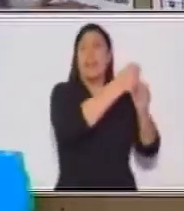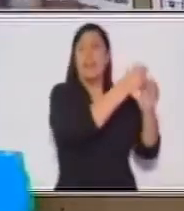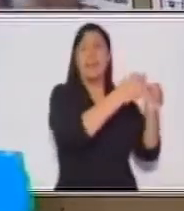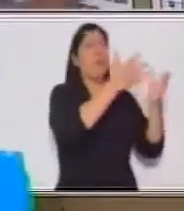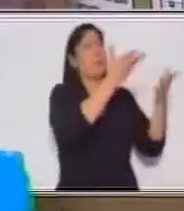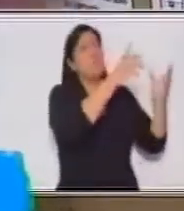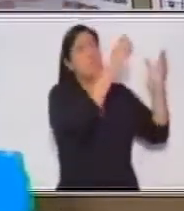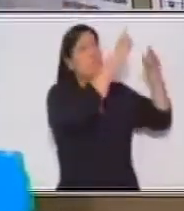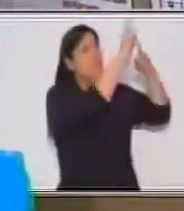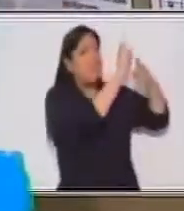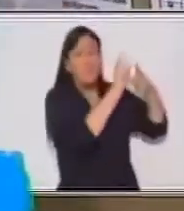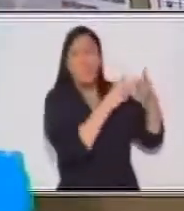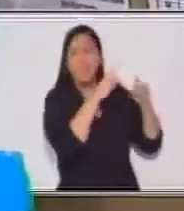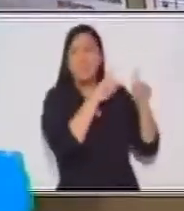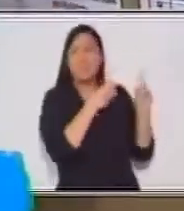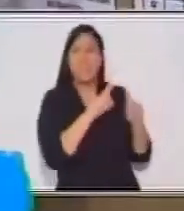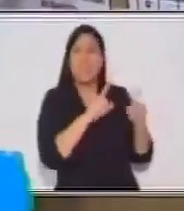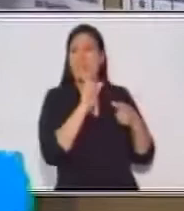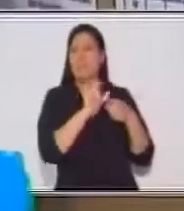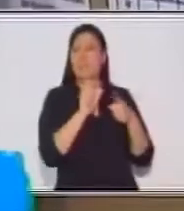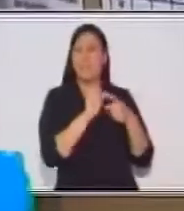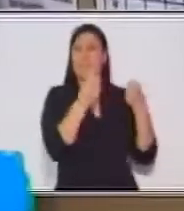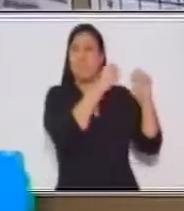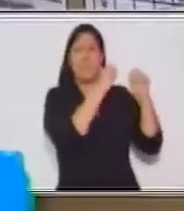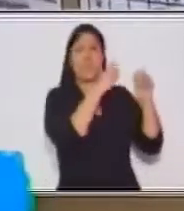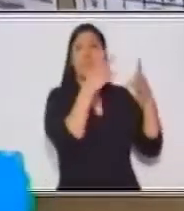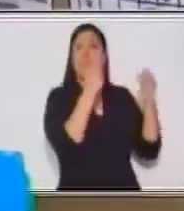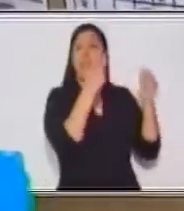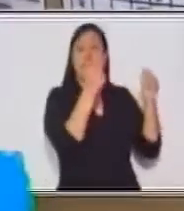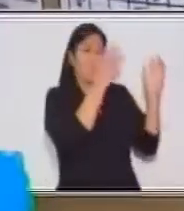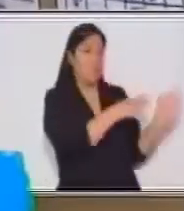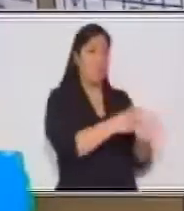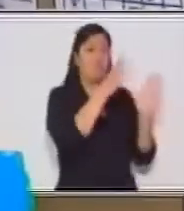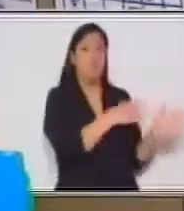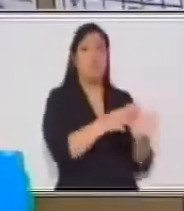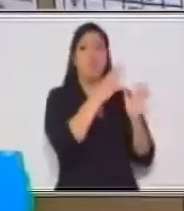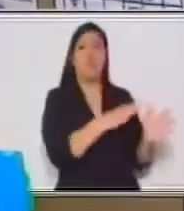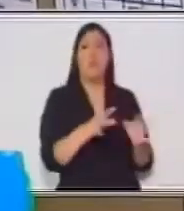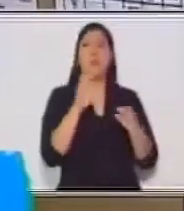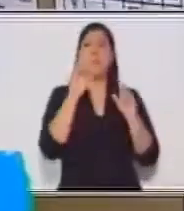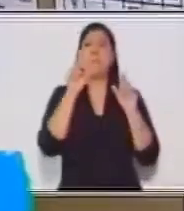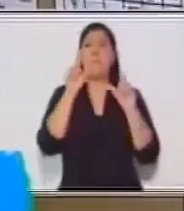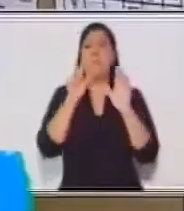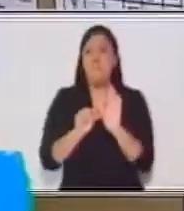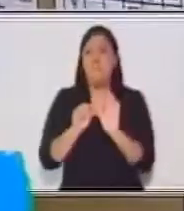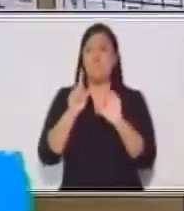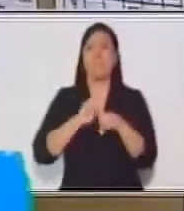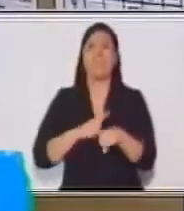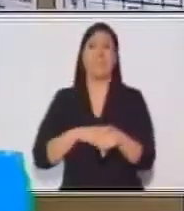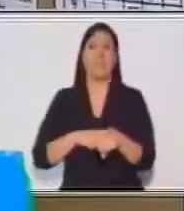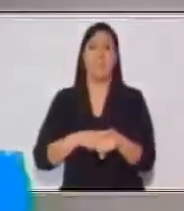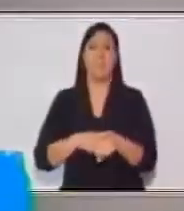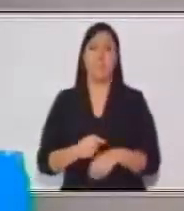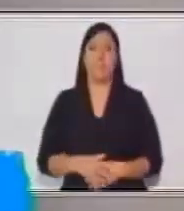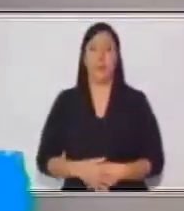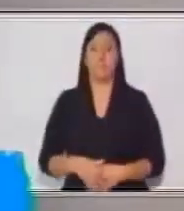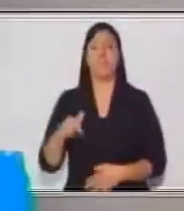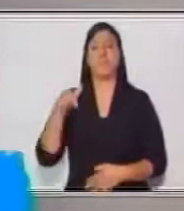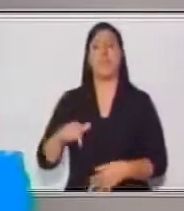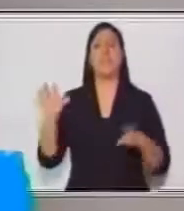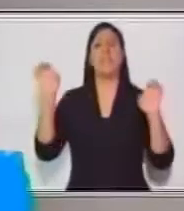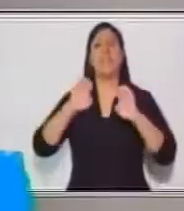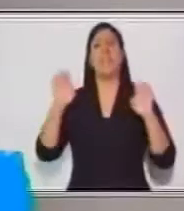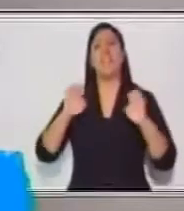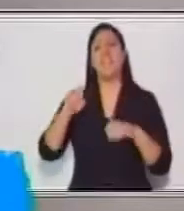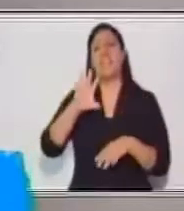más tiempo. Bien, ahora miremos el ejercicio que les queda de tarea.